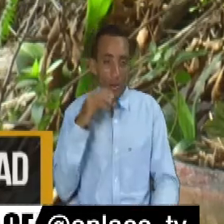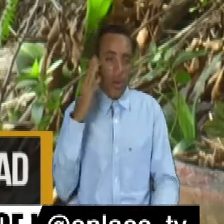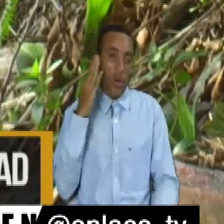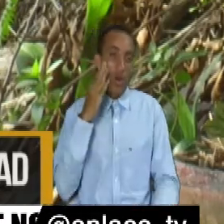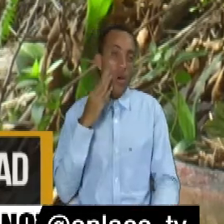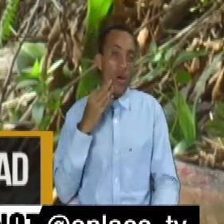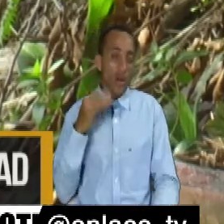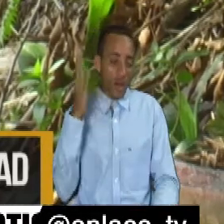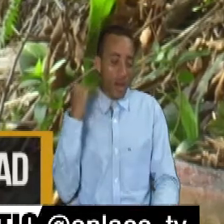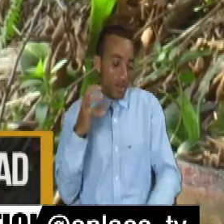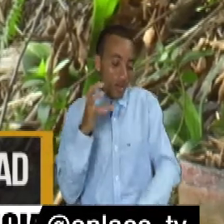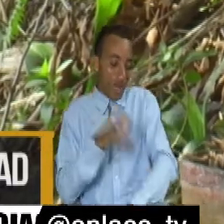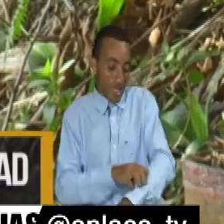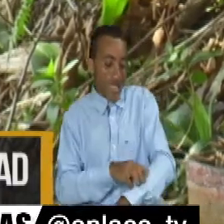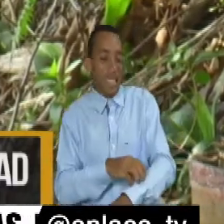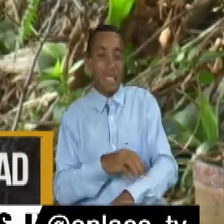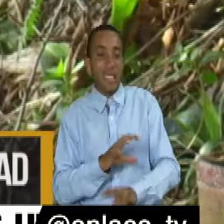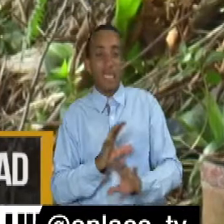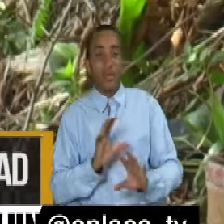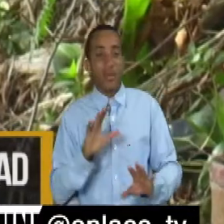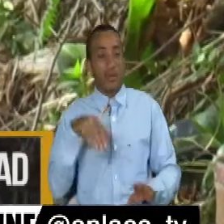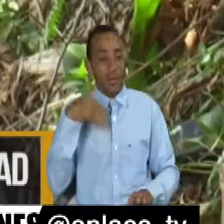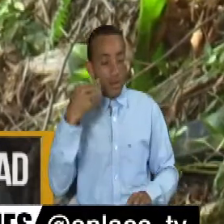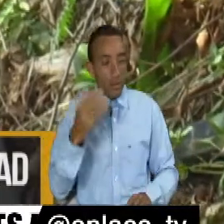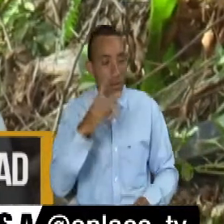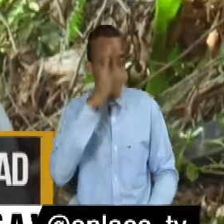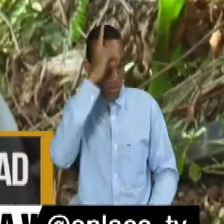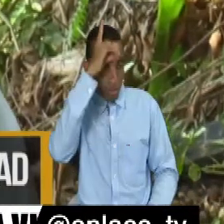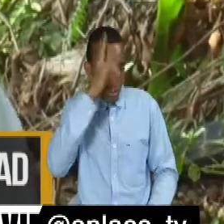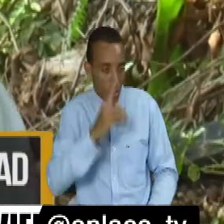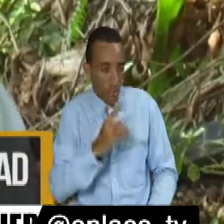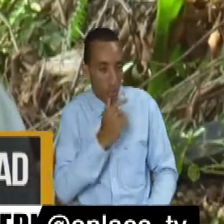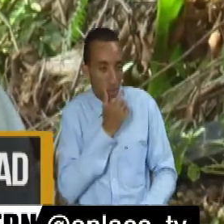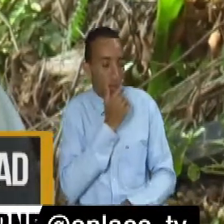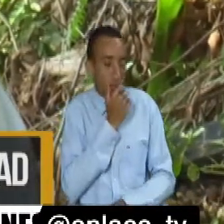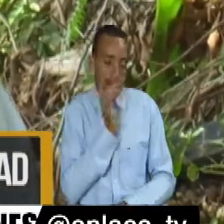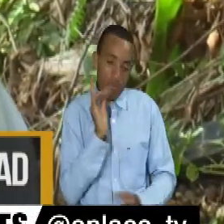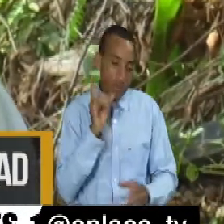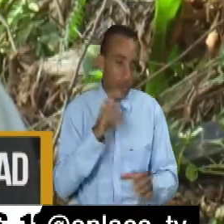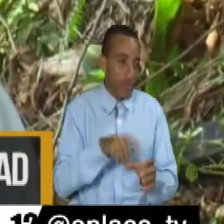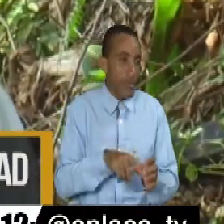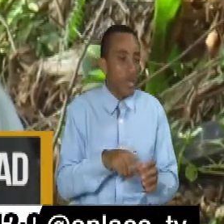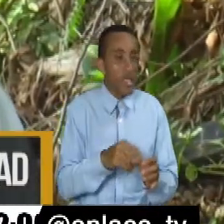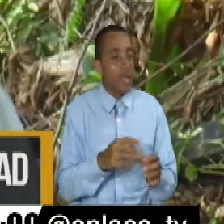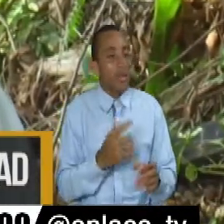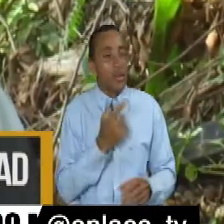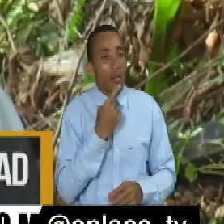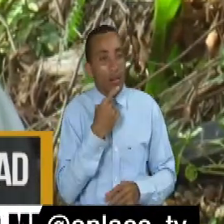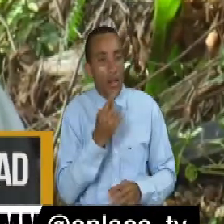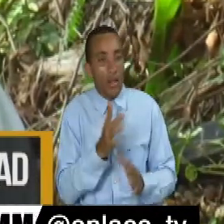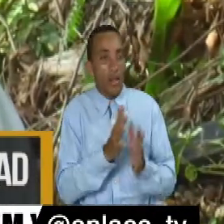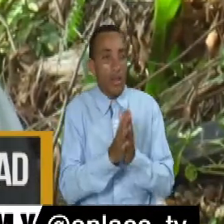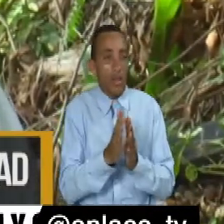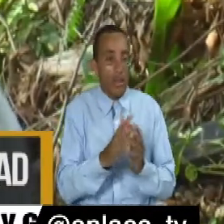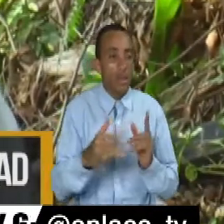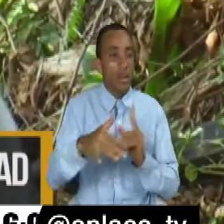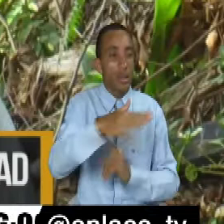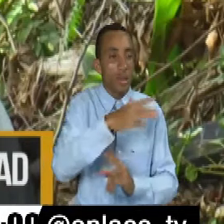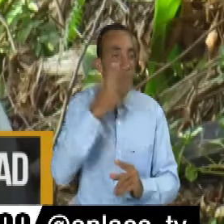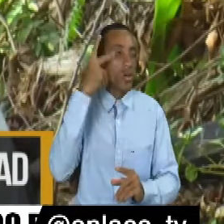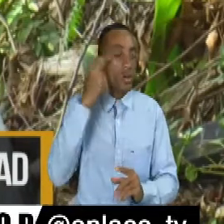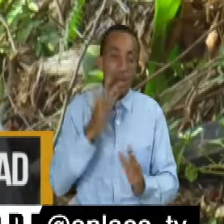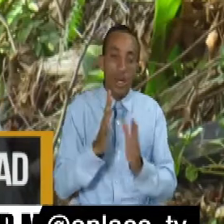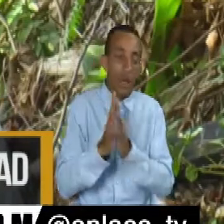pero después de ver toda la seriedad que se lleva en el trabajo, de ver los casos, yo le comento las situaciones que encontramos día a día con los